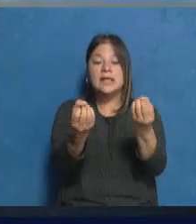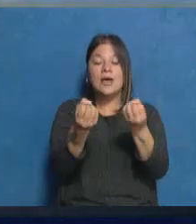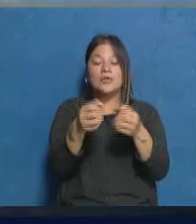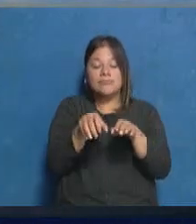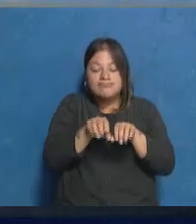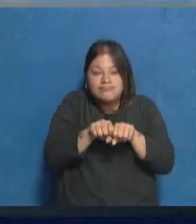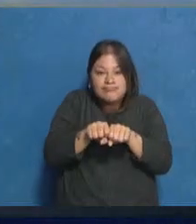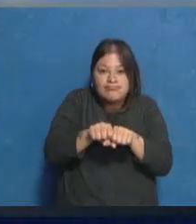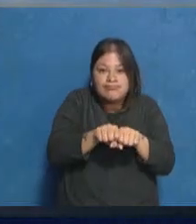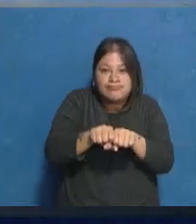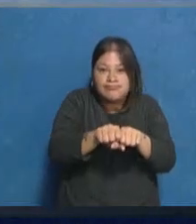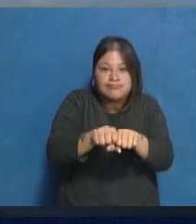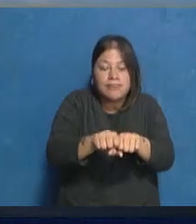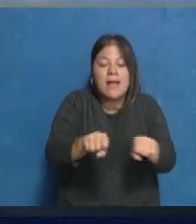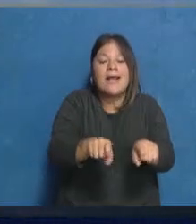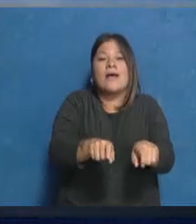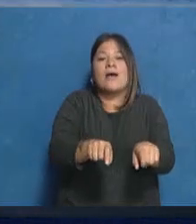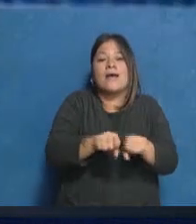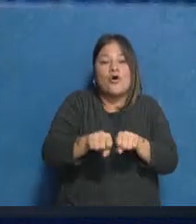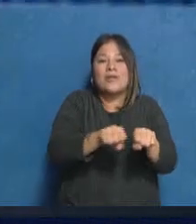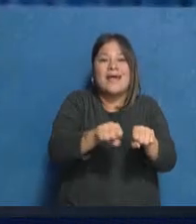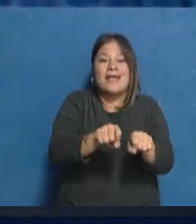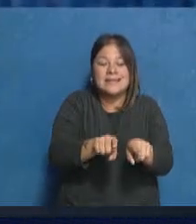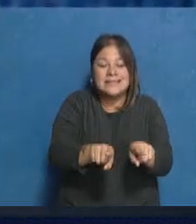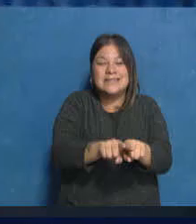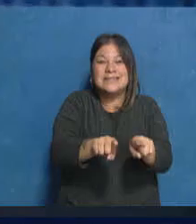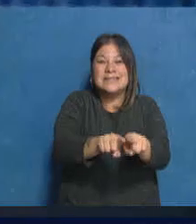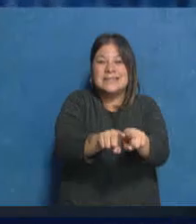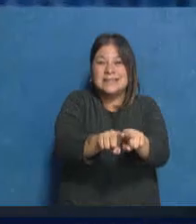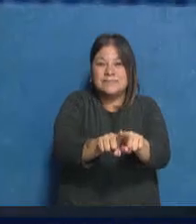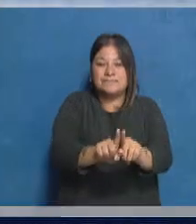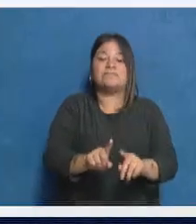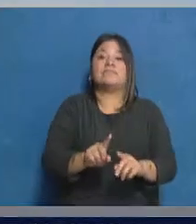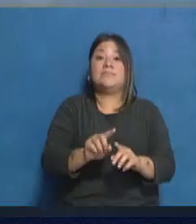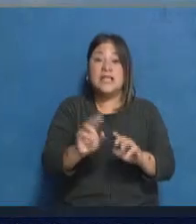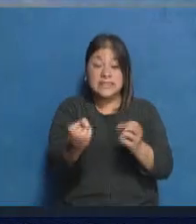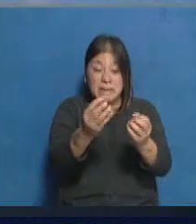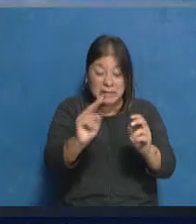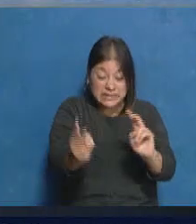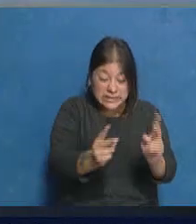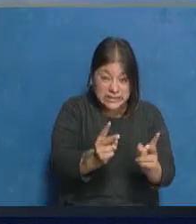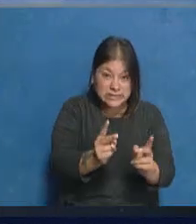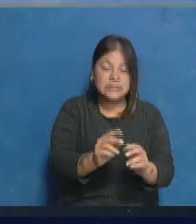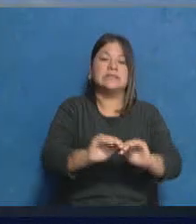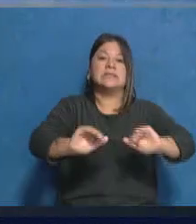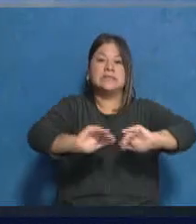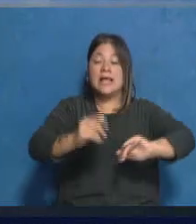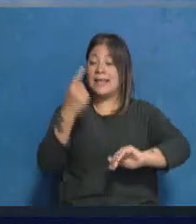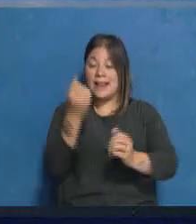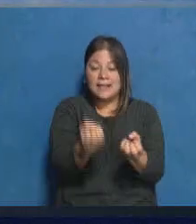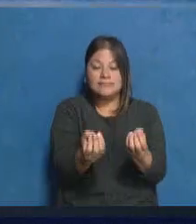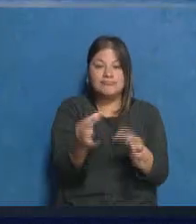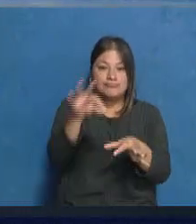vertical que va cortando el césped con unas cuchillas verticales y saca todo el césped muerto y lo abre. Ayer hicimos siembra y aplicamos